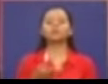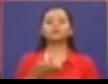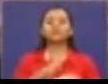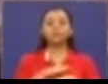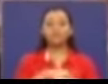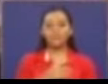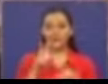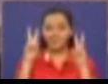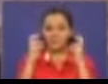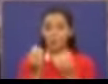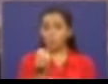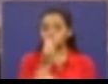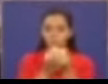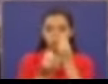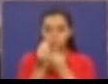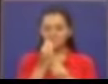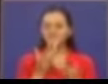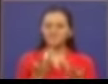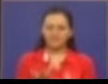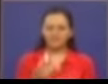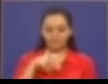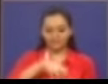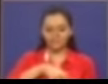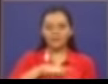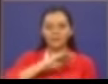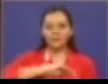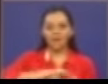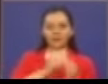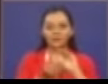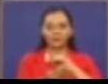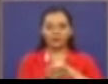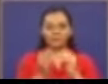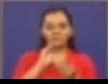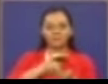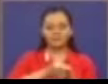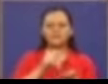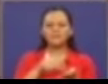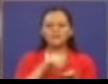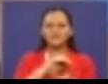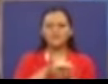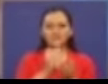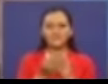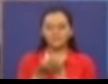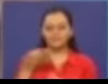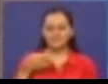gastronomía, Archidona ofrece el tradicional maito, cuyo ingrediente principal